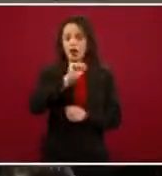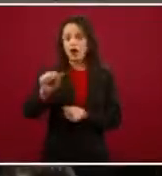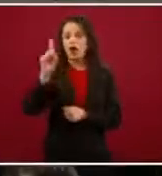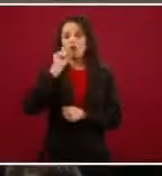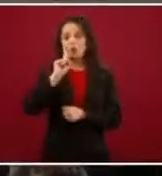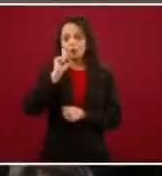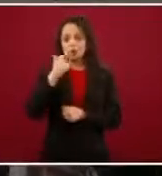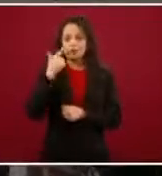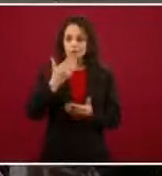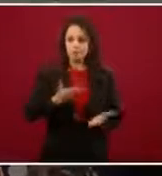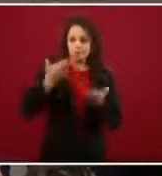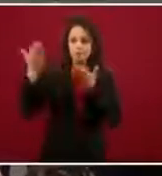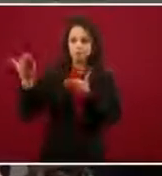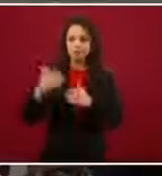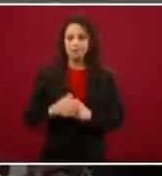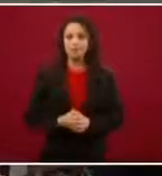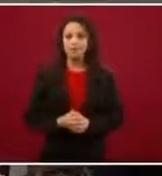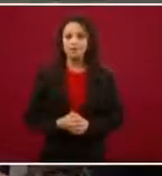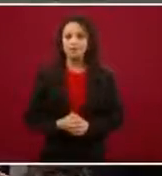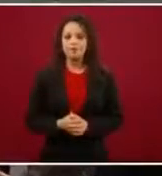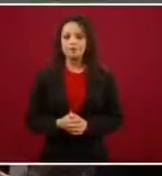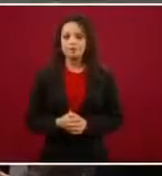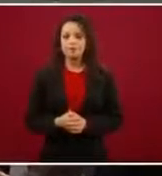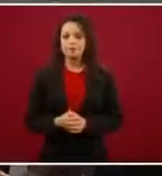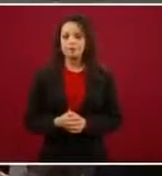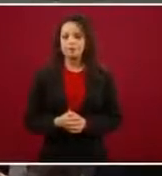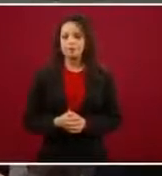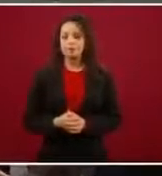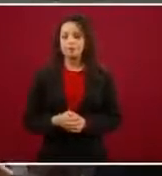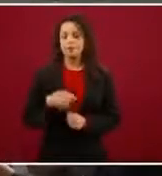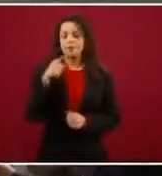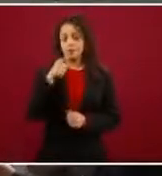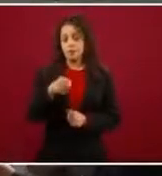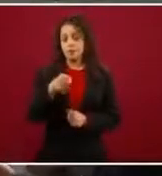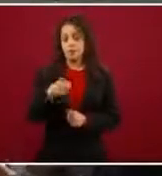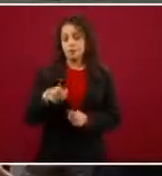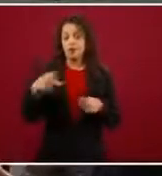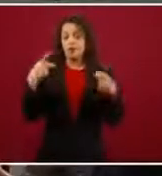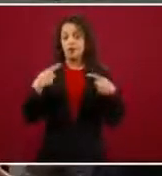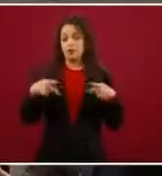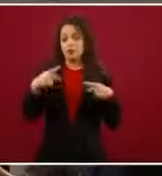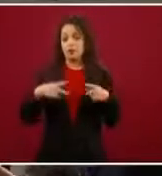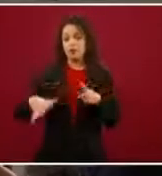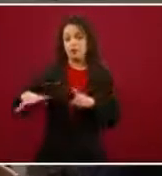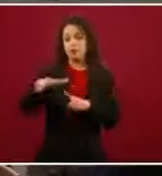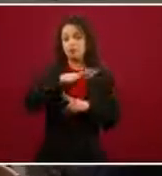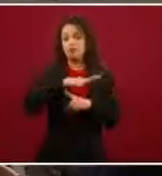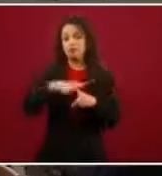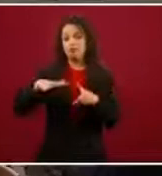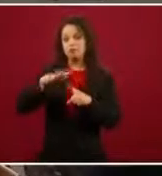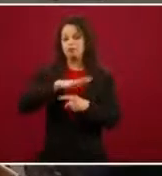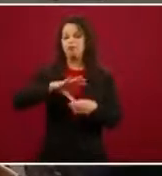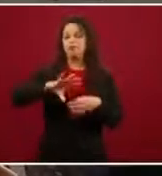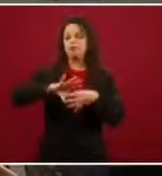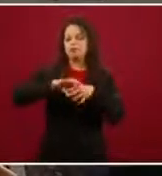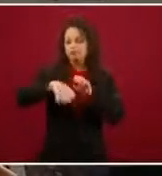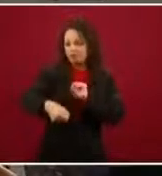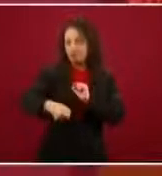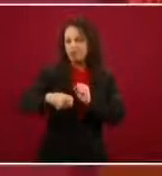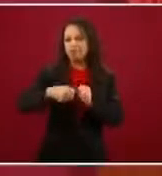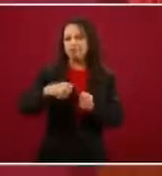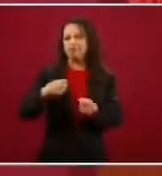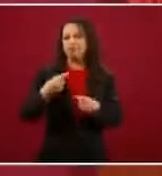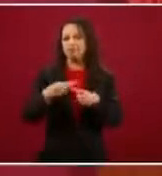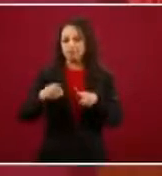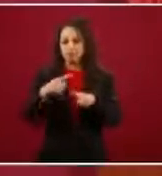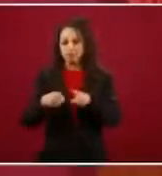favor. Se trata de una red de trata de personas en la cual este grupo